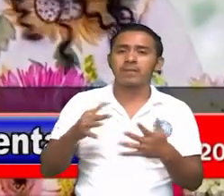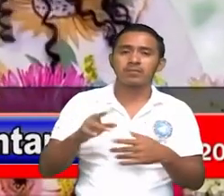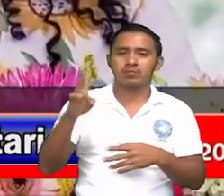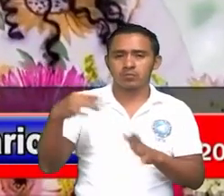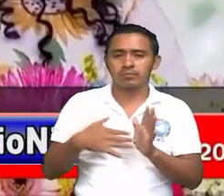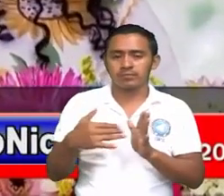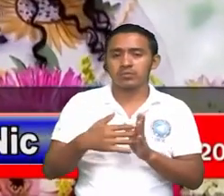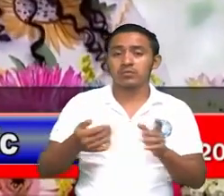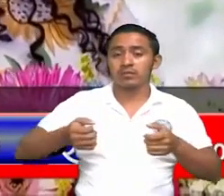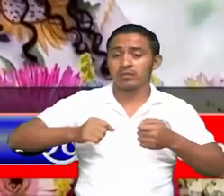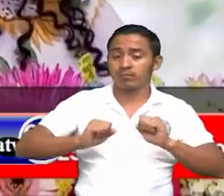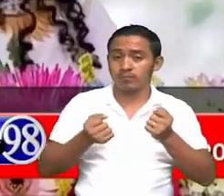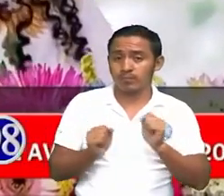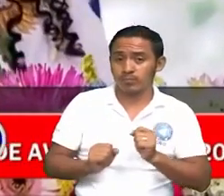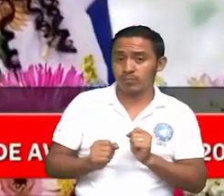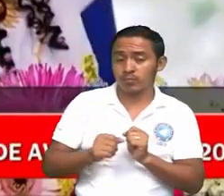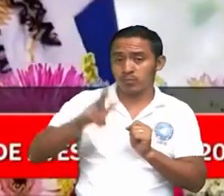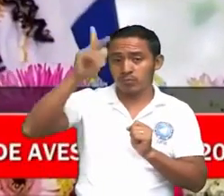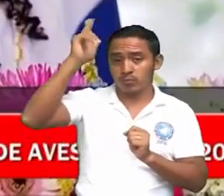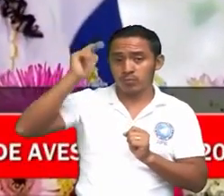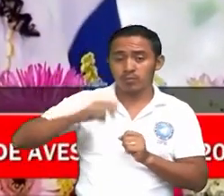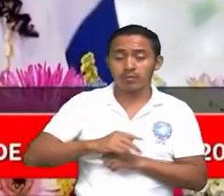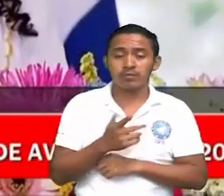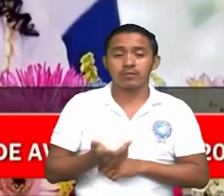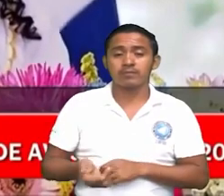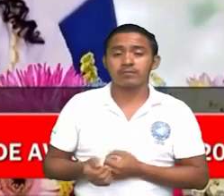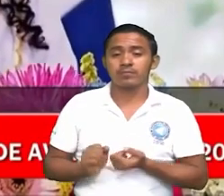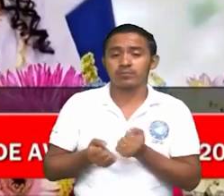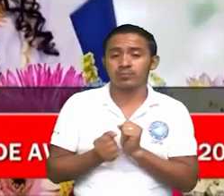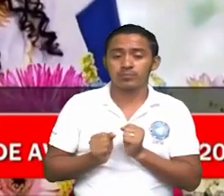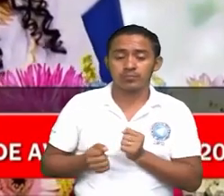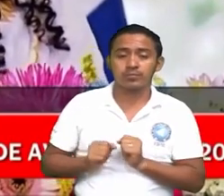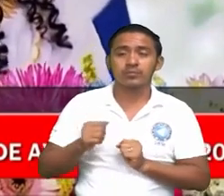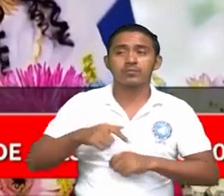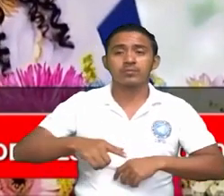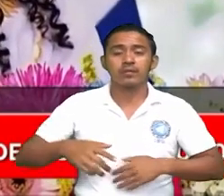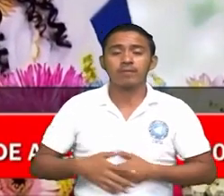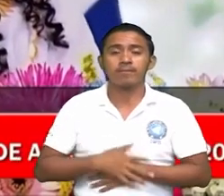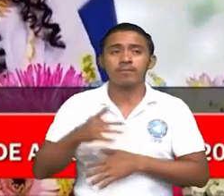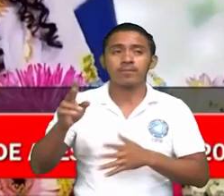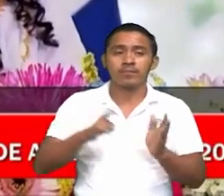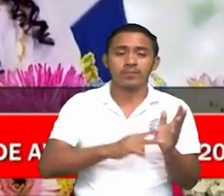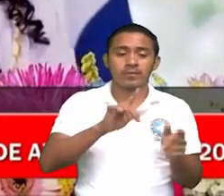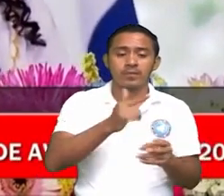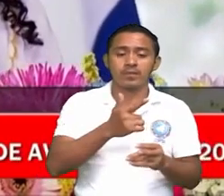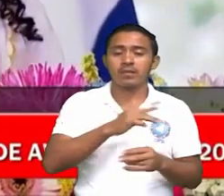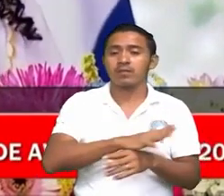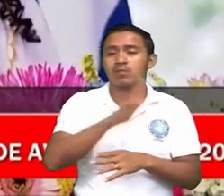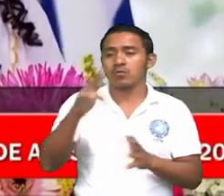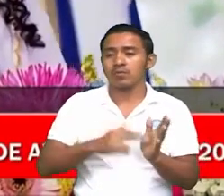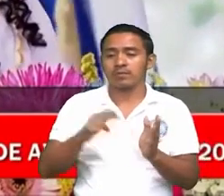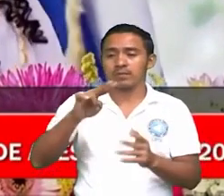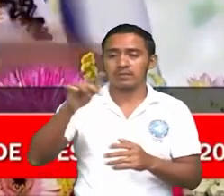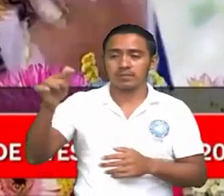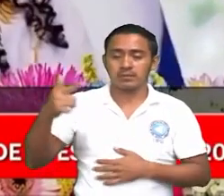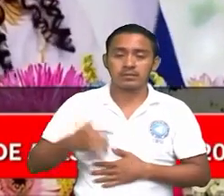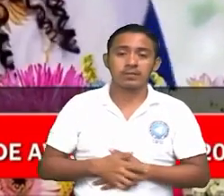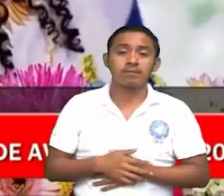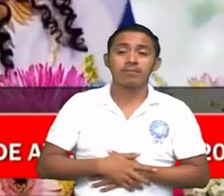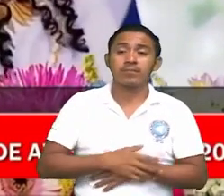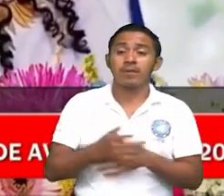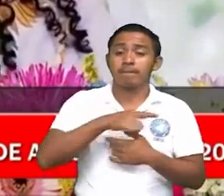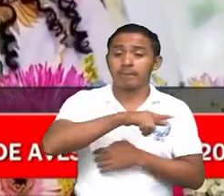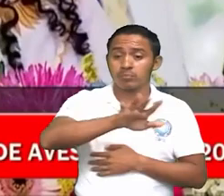ponedoras del 2007 al 2016. Y seguramente de esas gallinas en manos